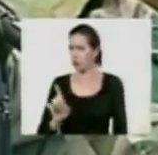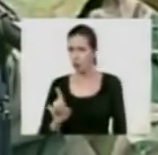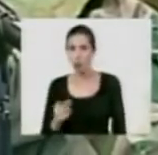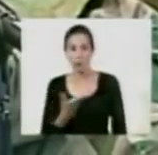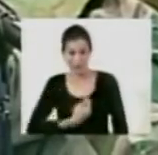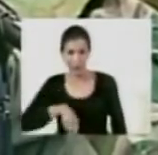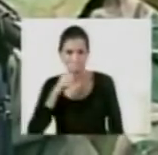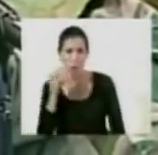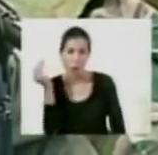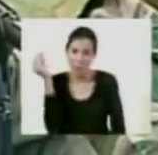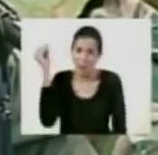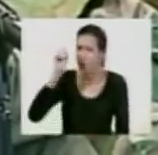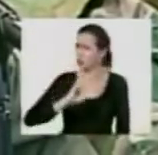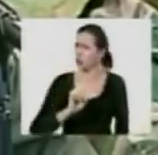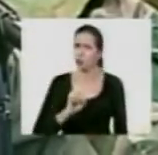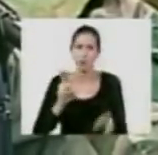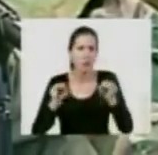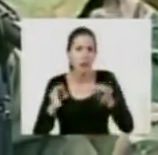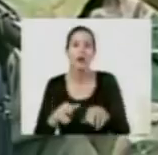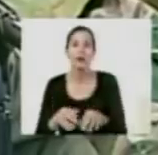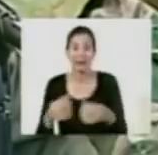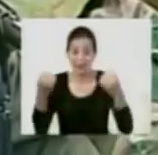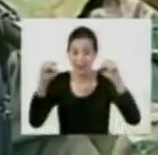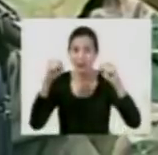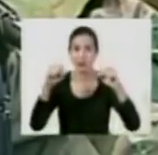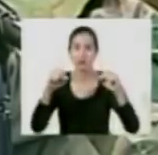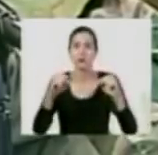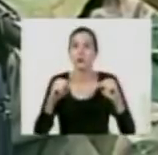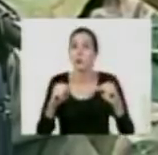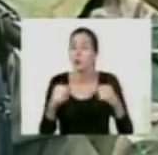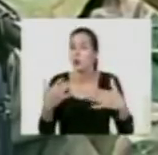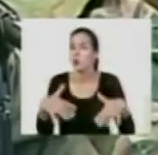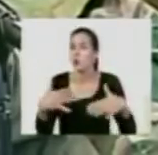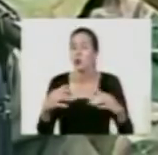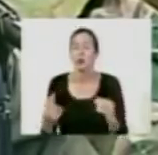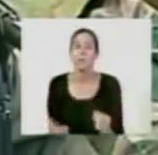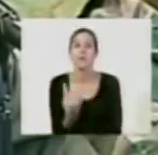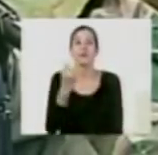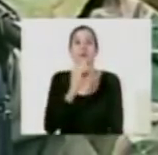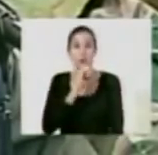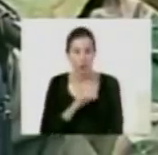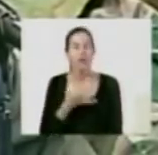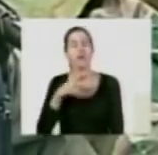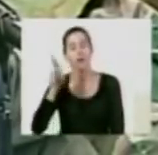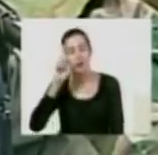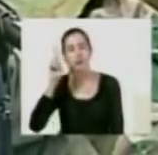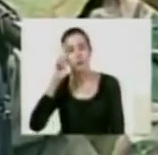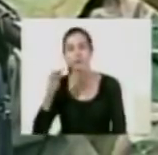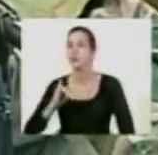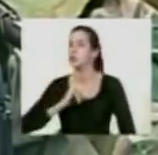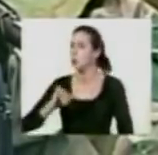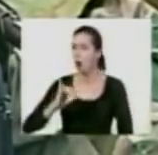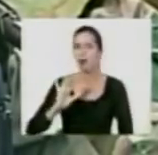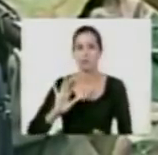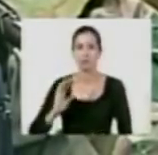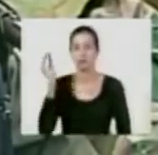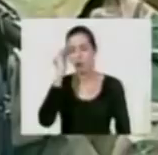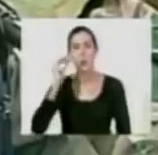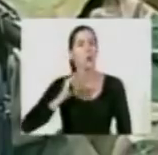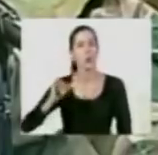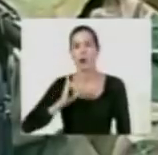este ejercicio ha alcanzado niveles sin precedencia. Yo comparto con usted esa